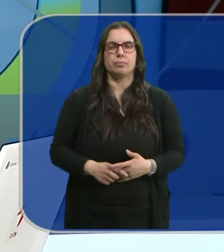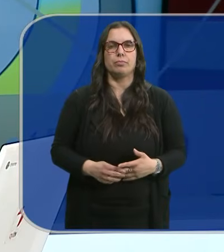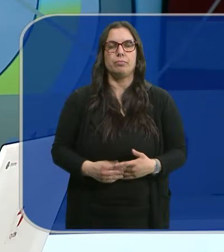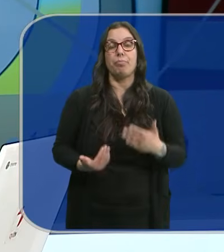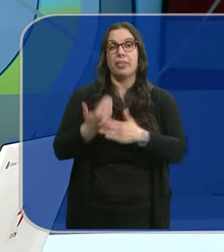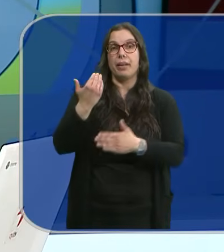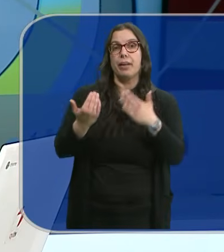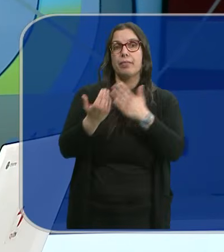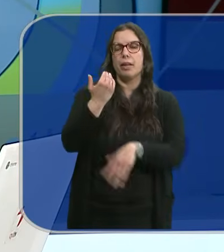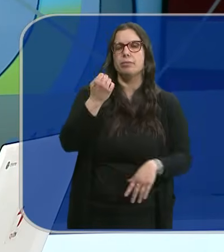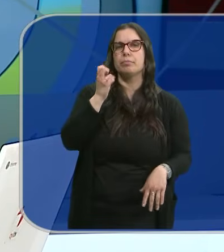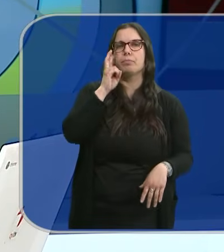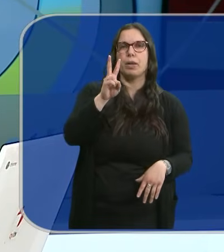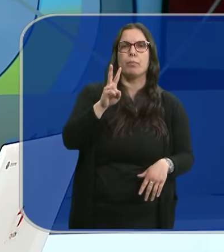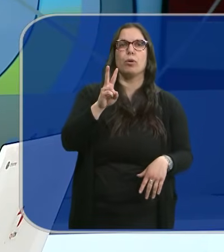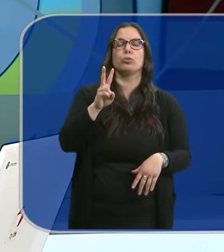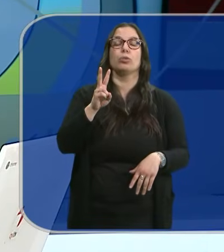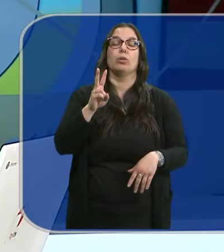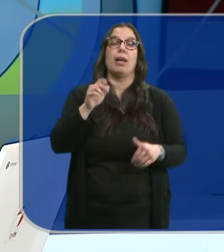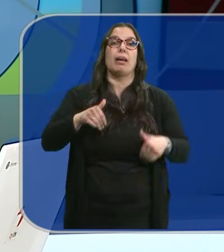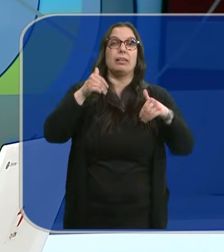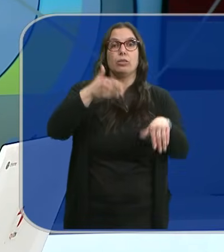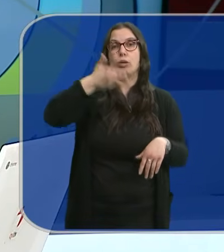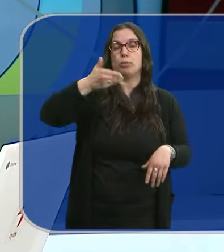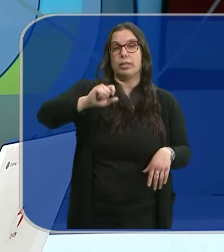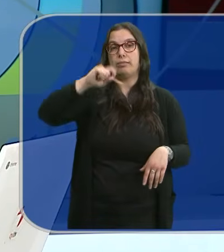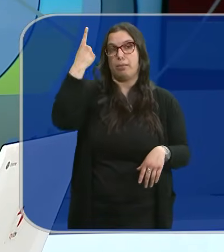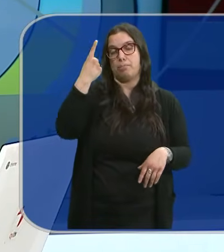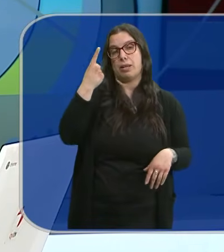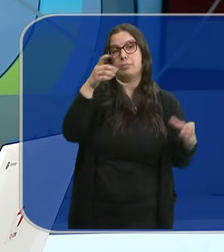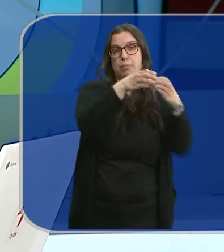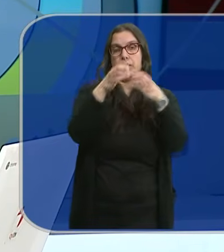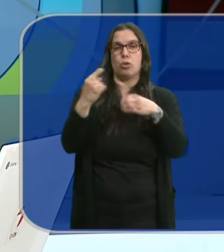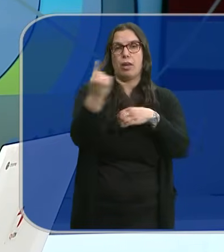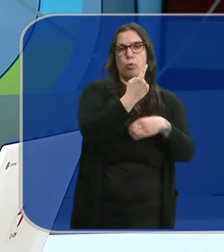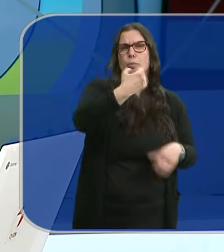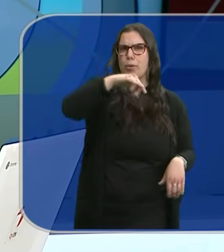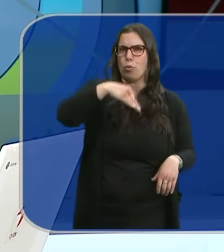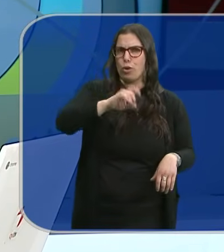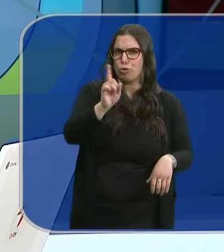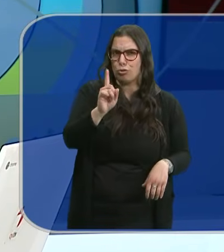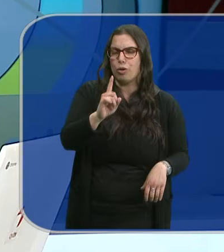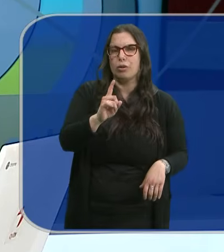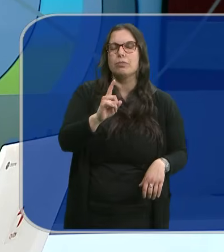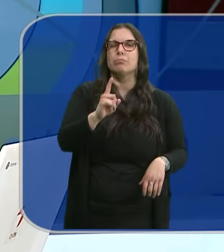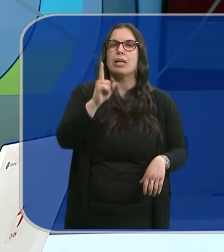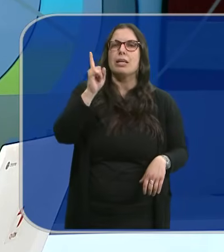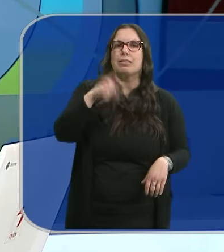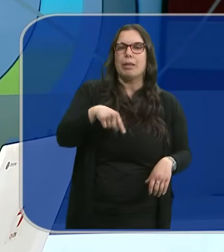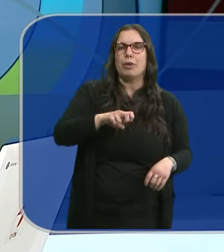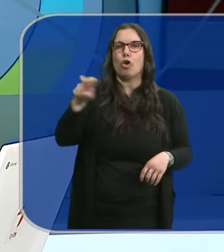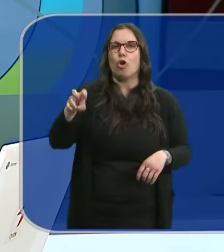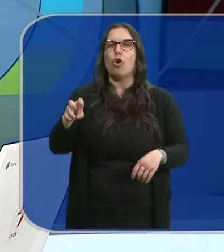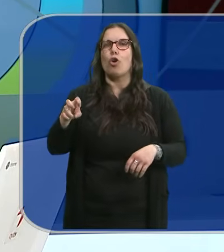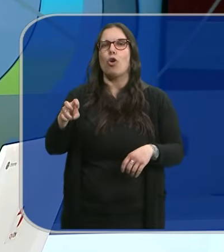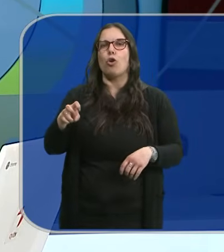Cada día vemos y escuchamos a los candidatos de mayor relevancia de los partidos, pero no son los únicos que concurren en estas elecciones. Con ellos se presentan